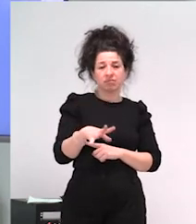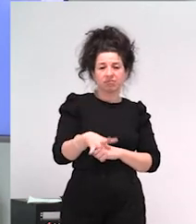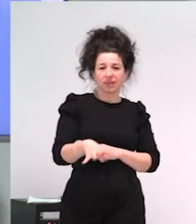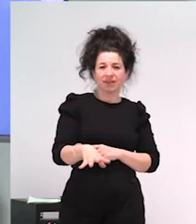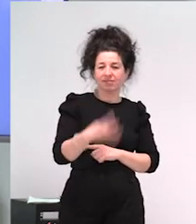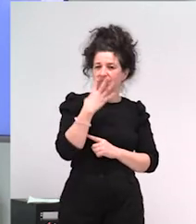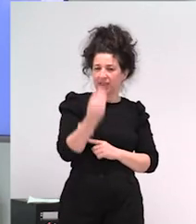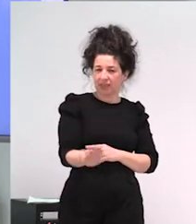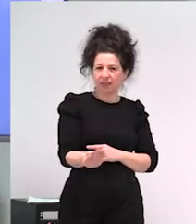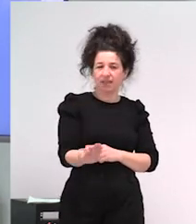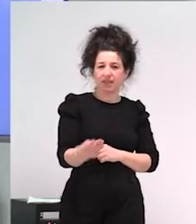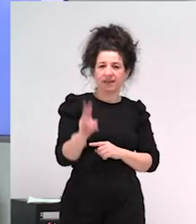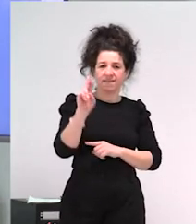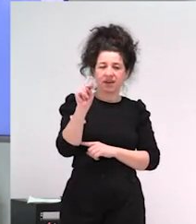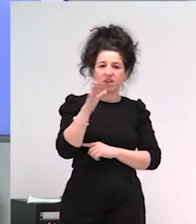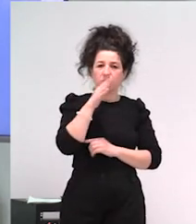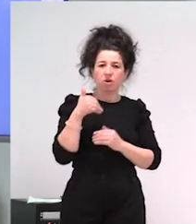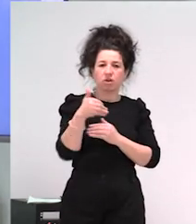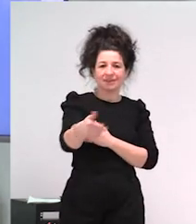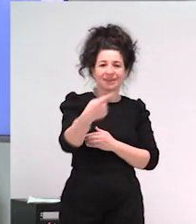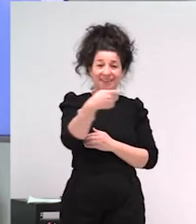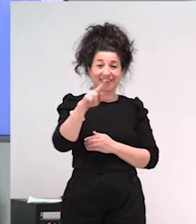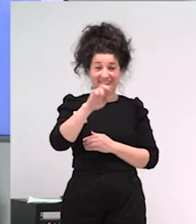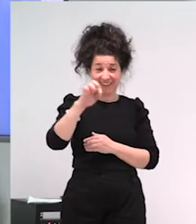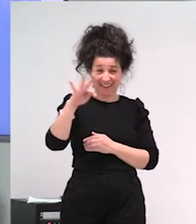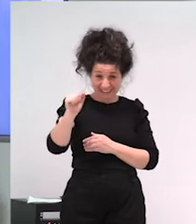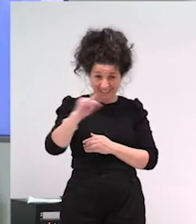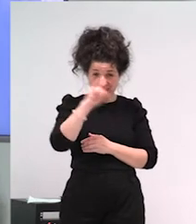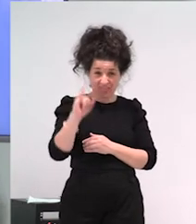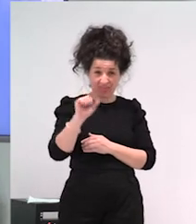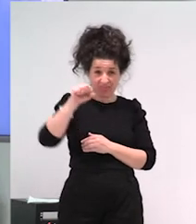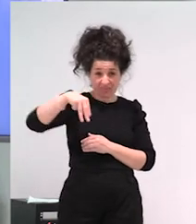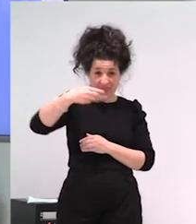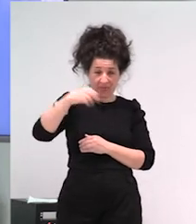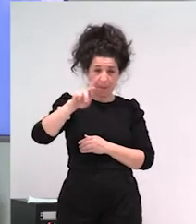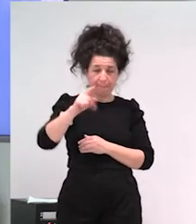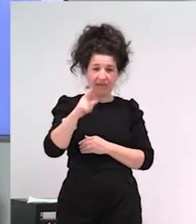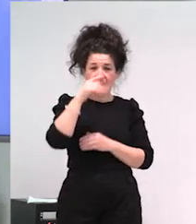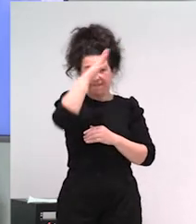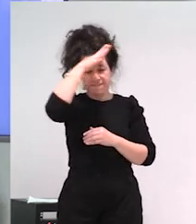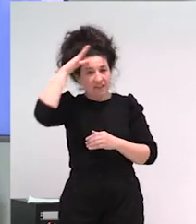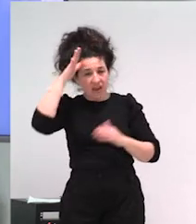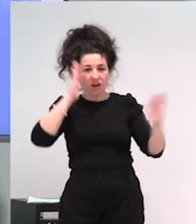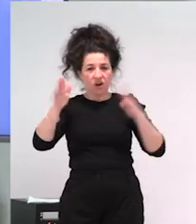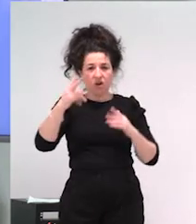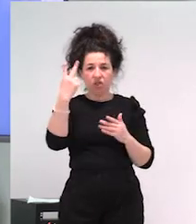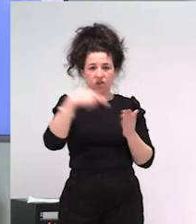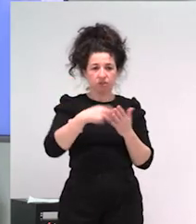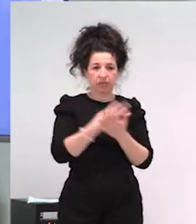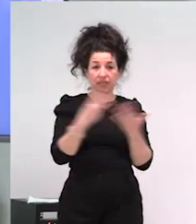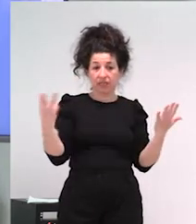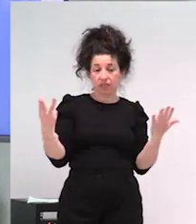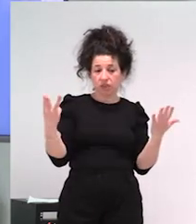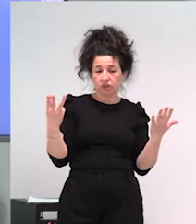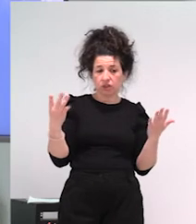for Future, más allá de Greta Thunberg, que en el verano de 2018 hizo su primera climate strike